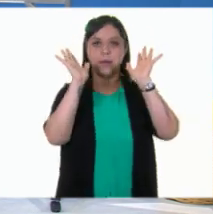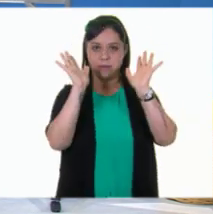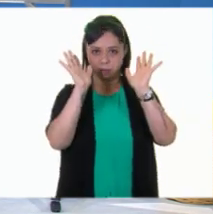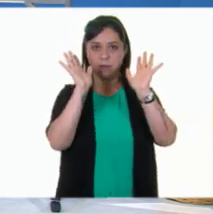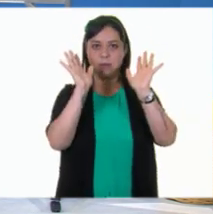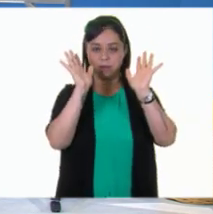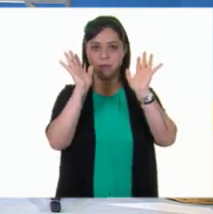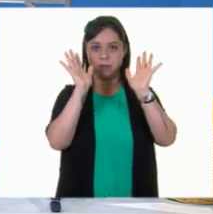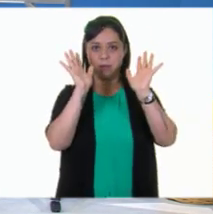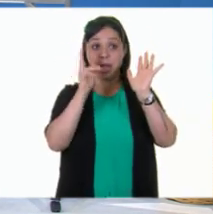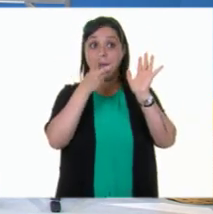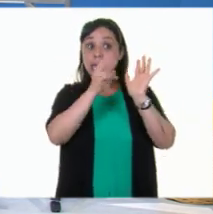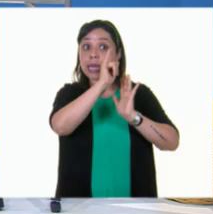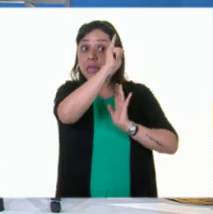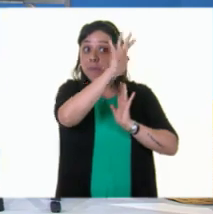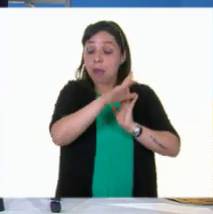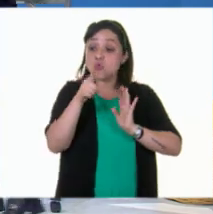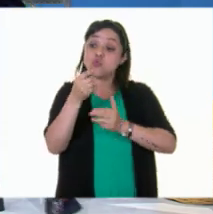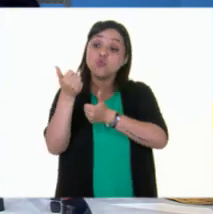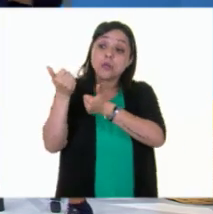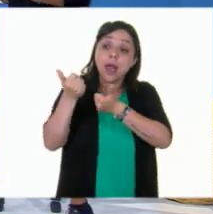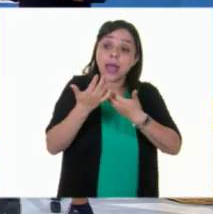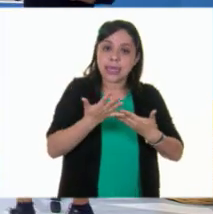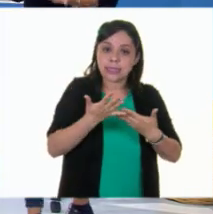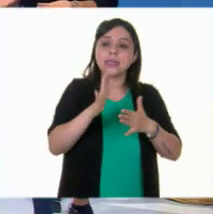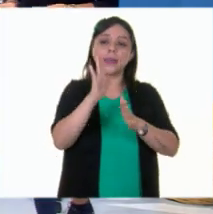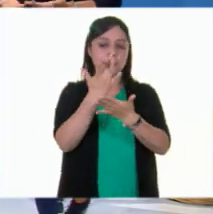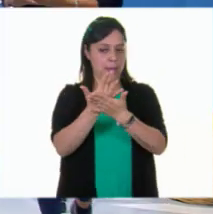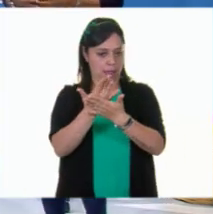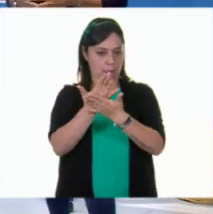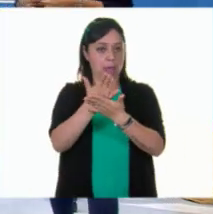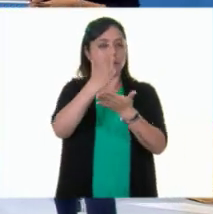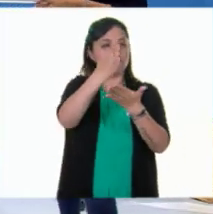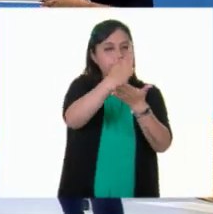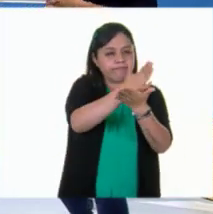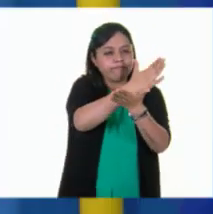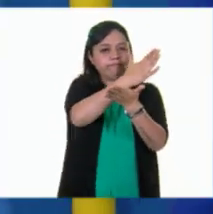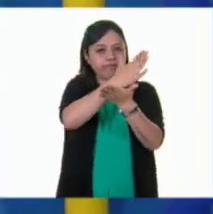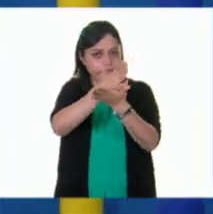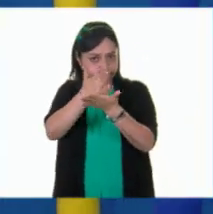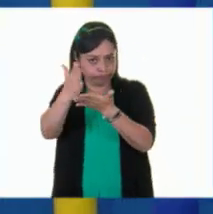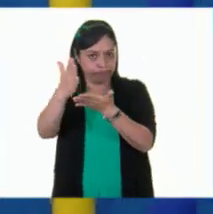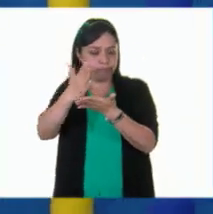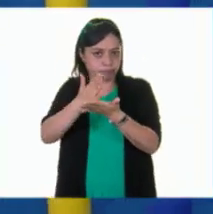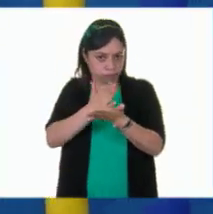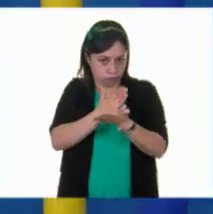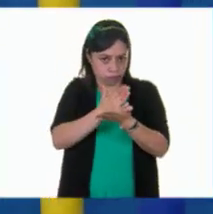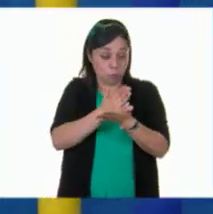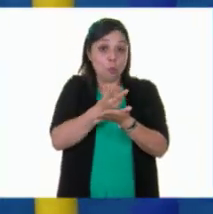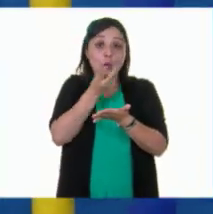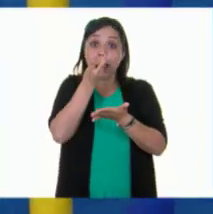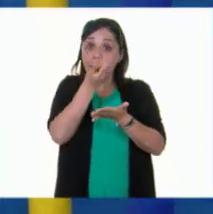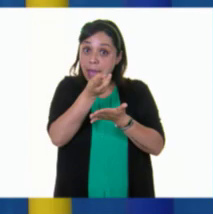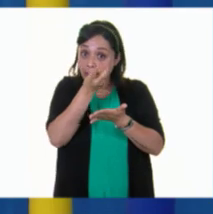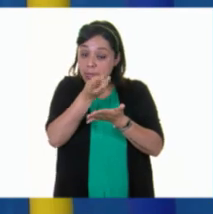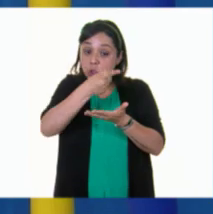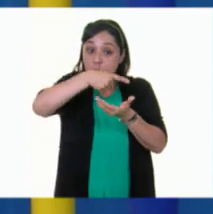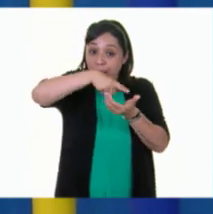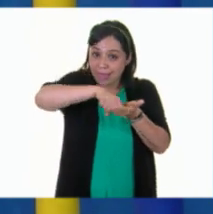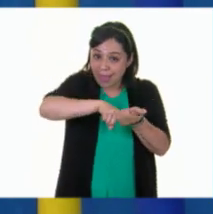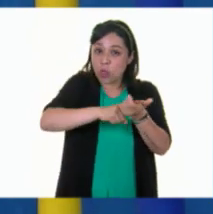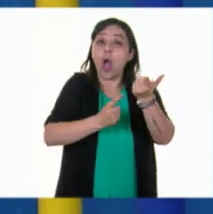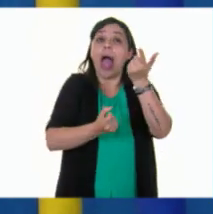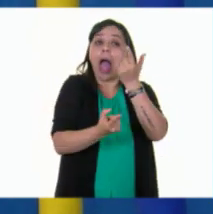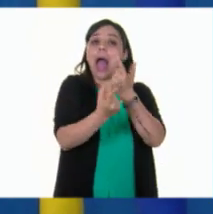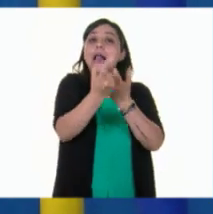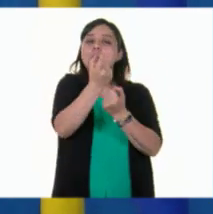estas imágenes que tú trajiste, todavía las vamos a clasificar, porque dentro de estos fenómenos naturales vamos a ver que tienen